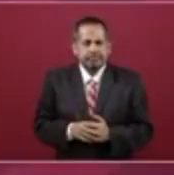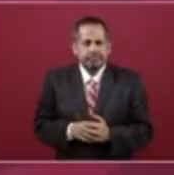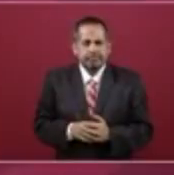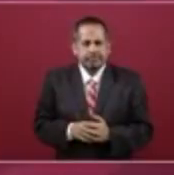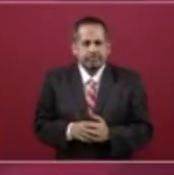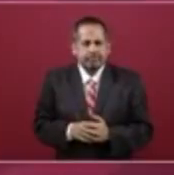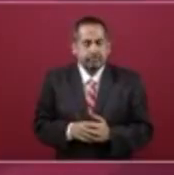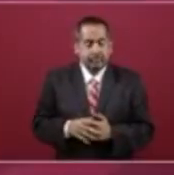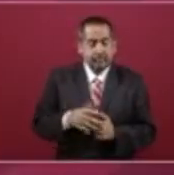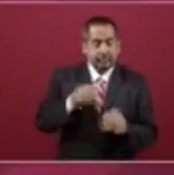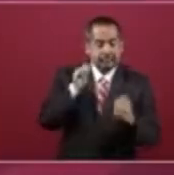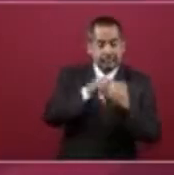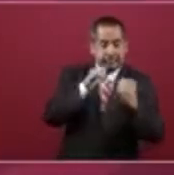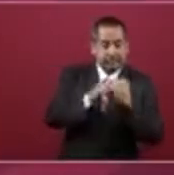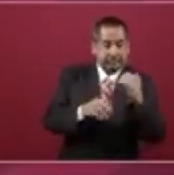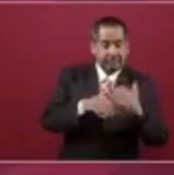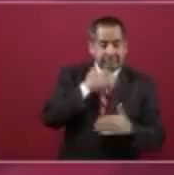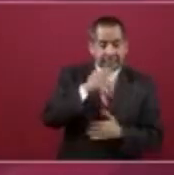tranza no avanza?